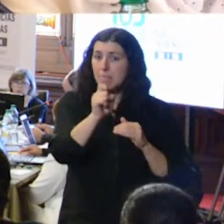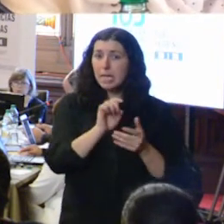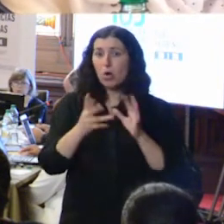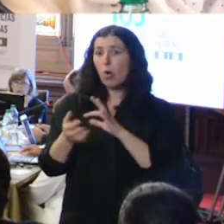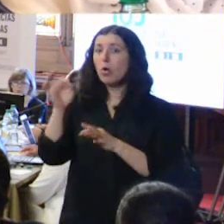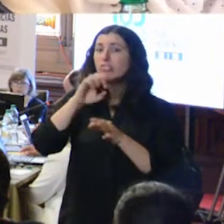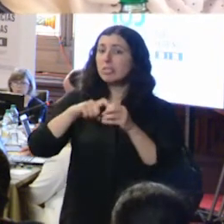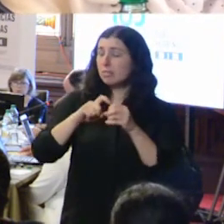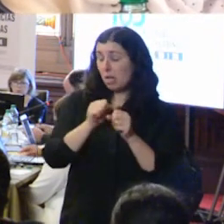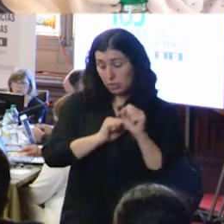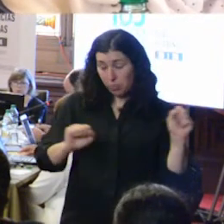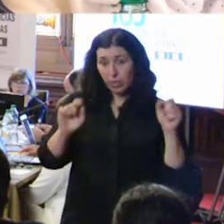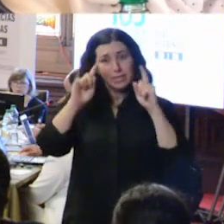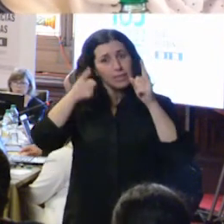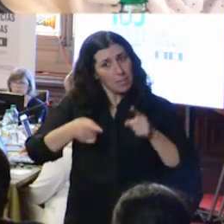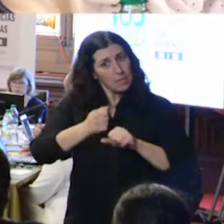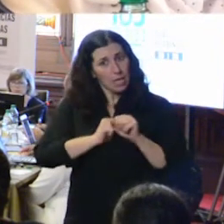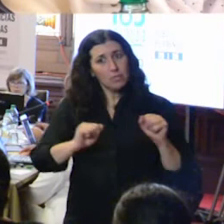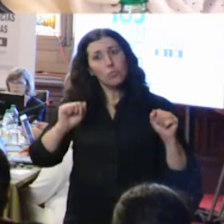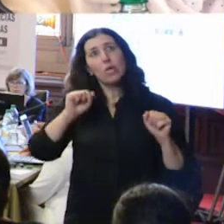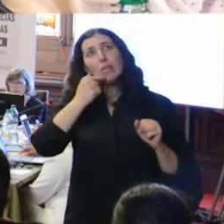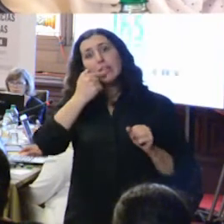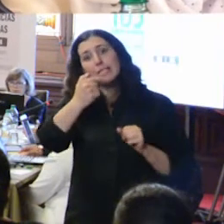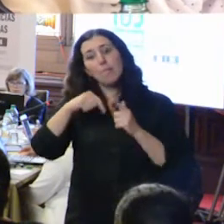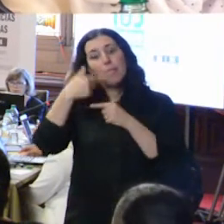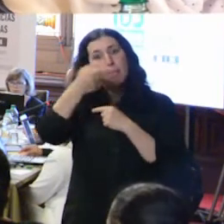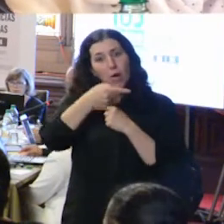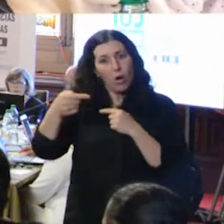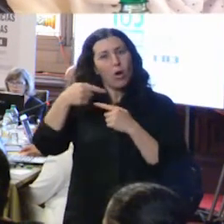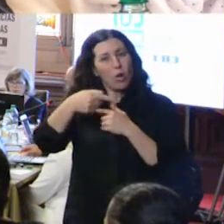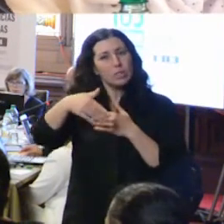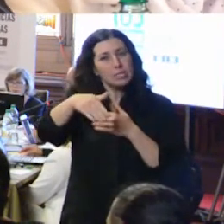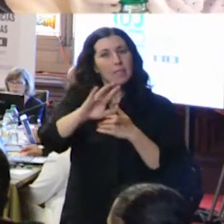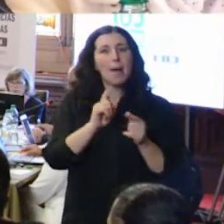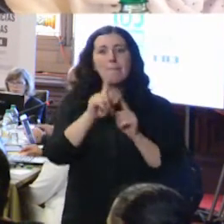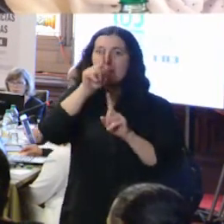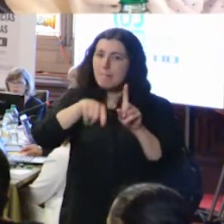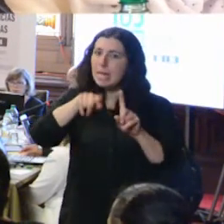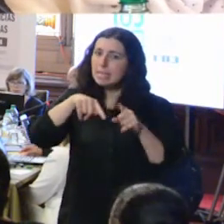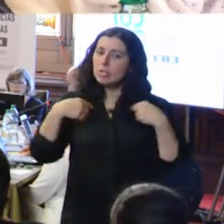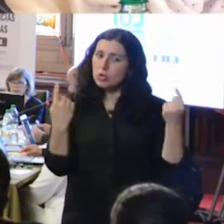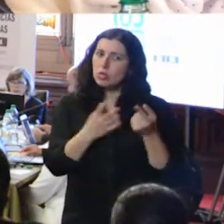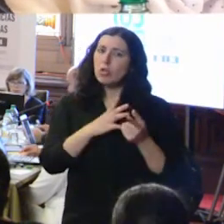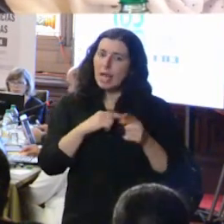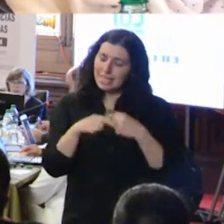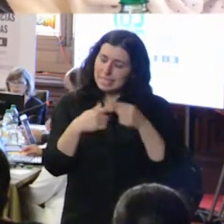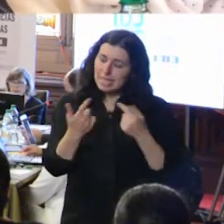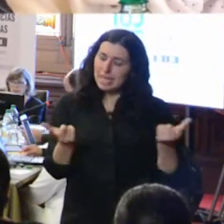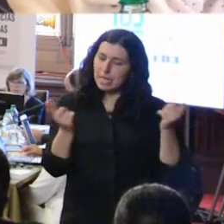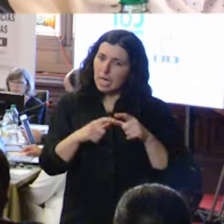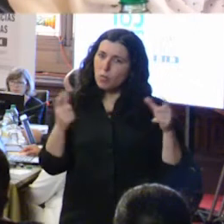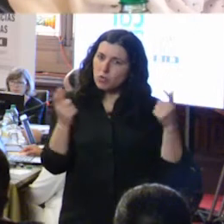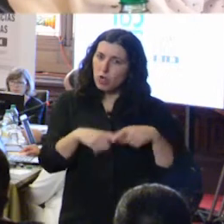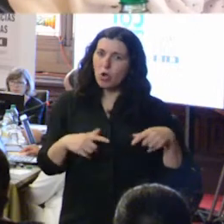señalar que en las próximas semanas y meses deberíamos continuar realizando esas reuniones bilaterales para